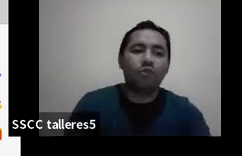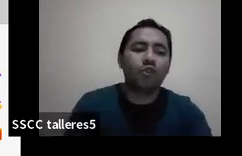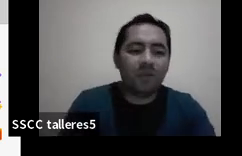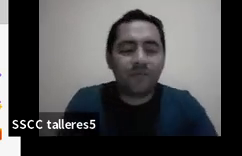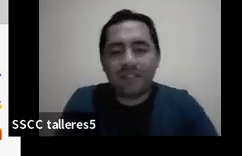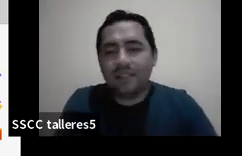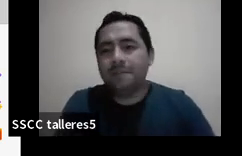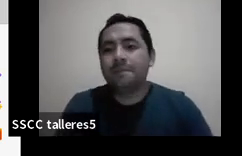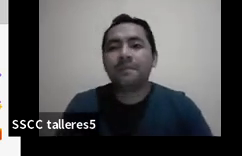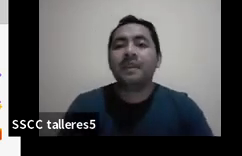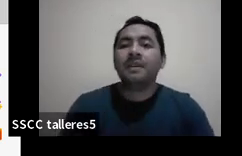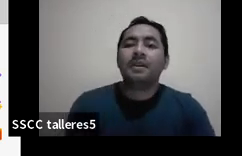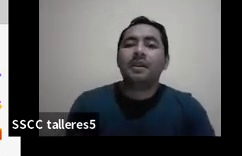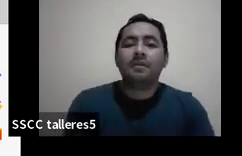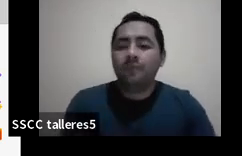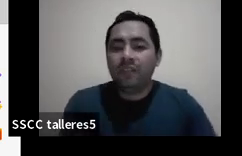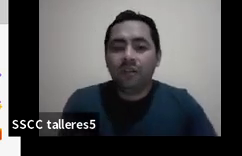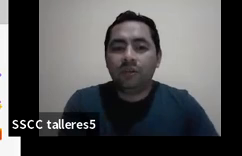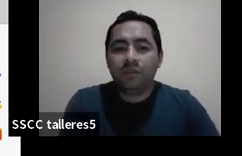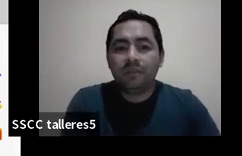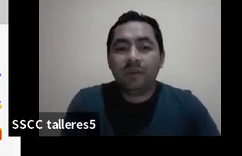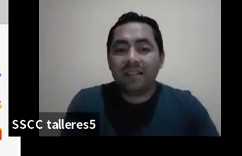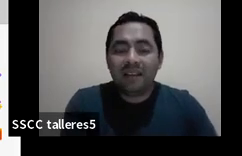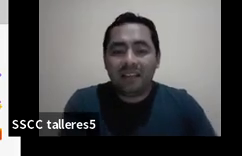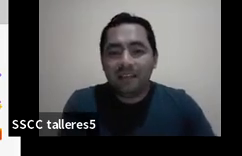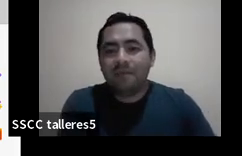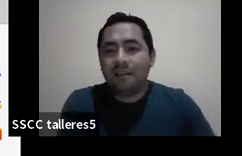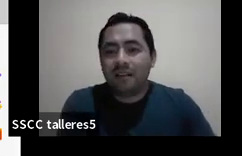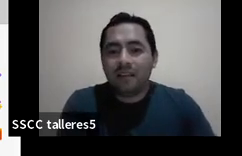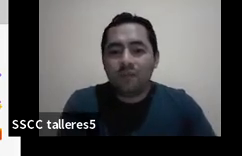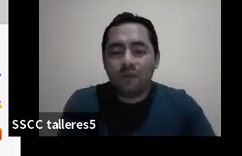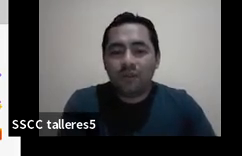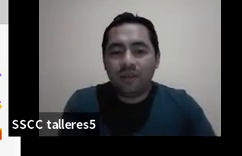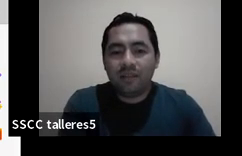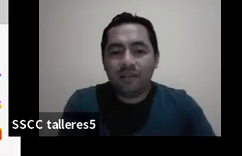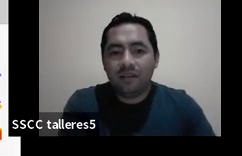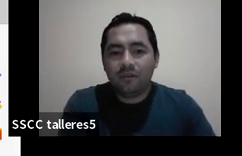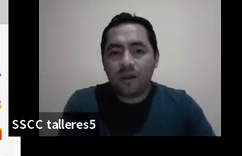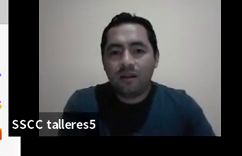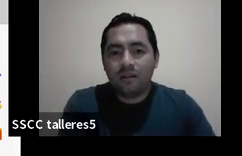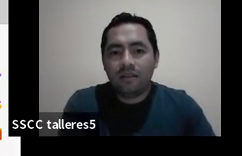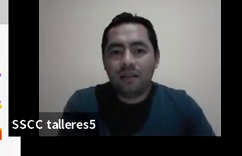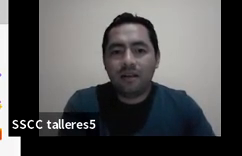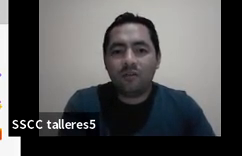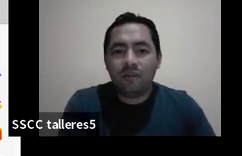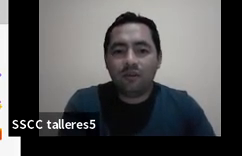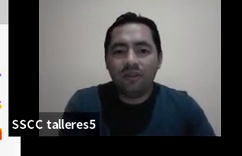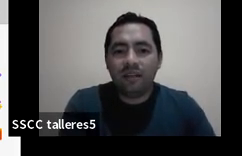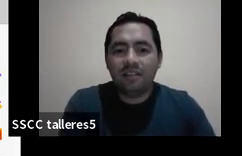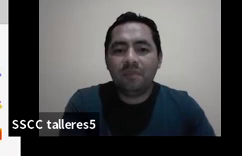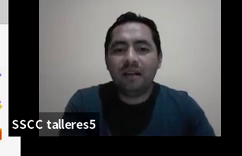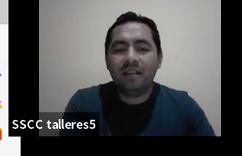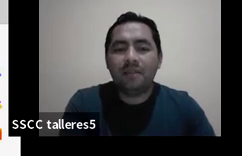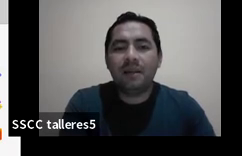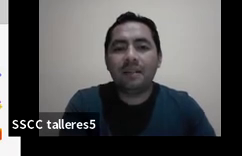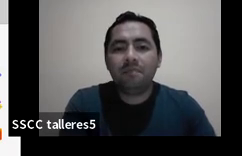ser mucho más fácil. Muy bien, chicos. Vamos a quedar aquí. En realidad hay un poquito más de lo cual quisiera